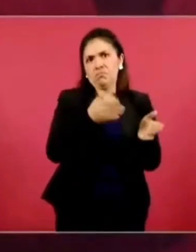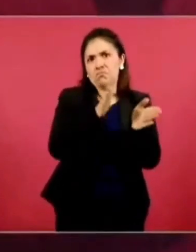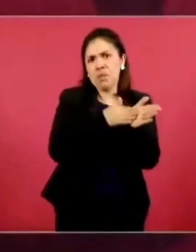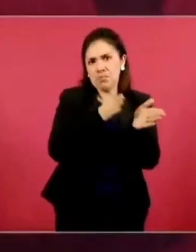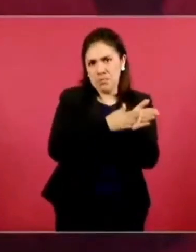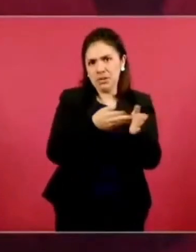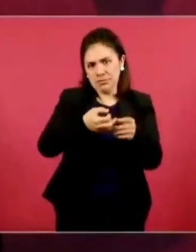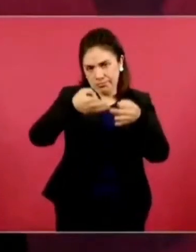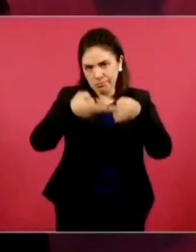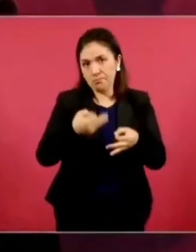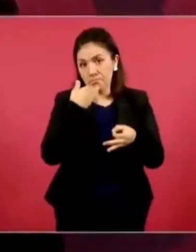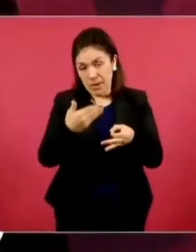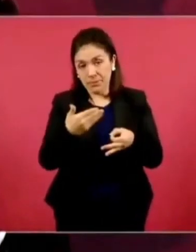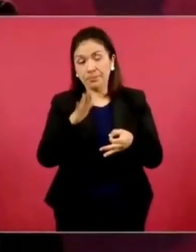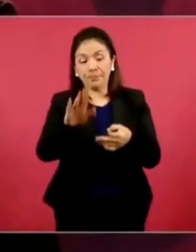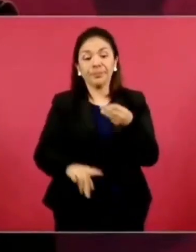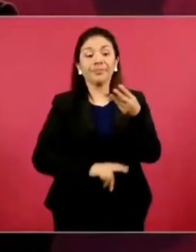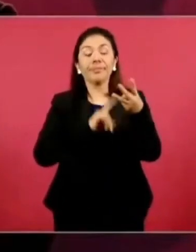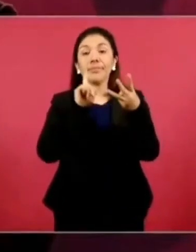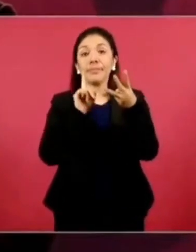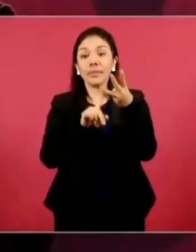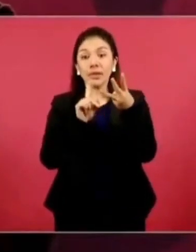Tres,